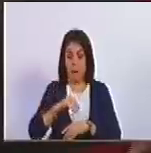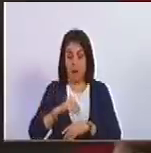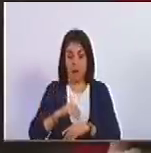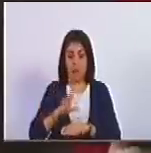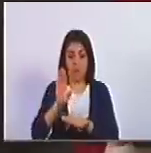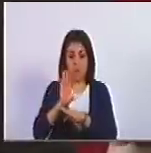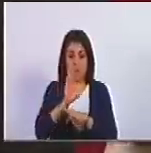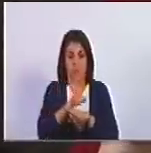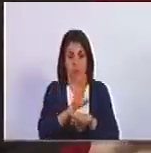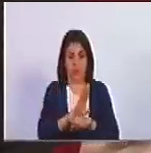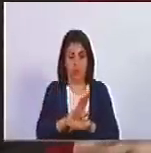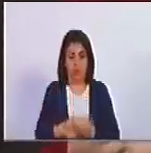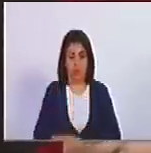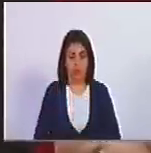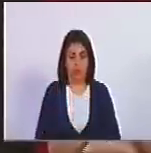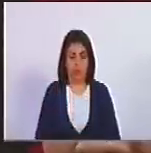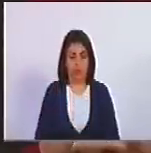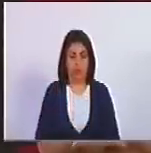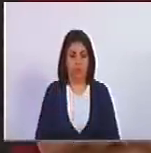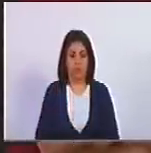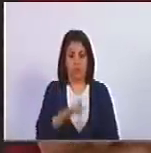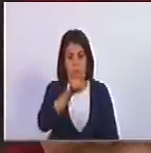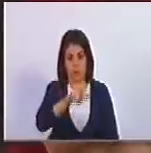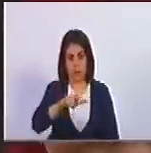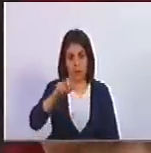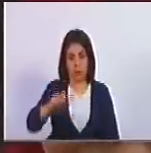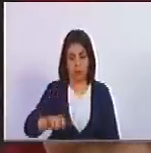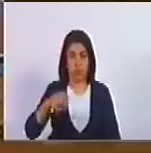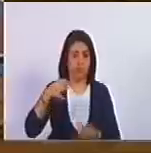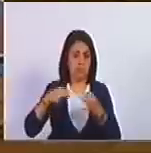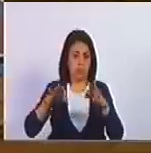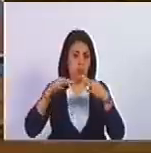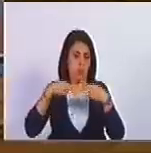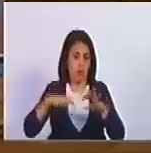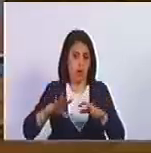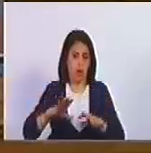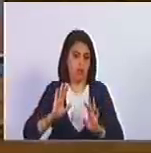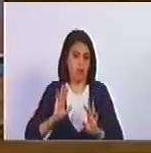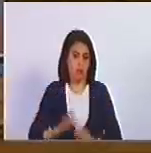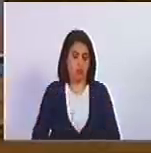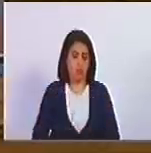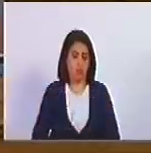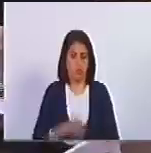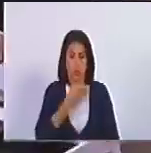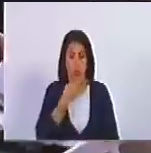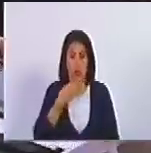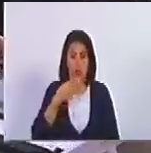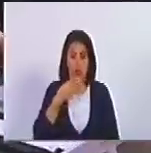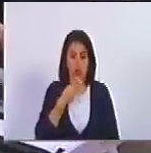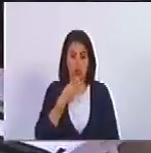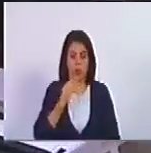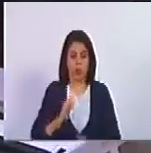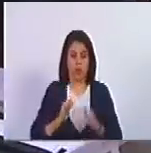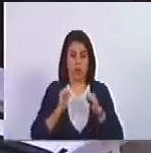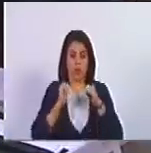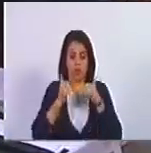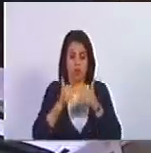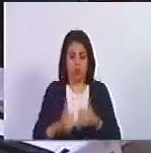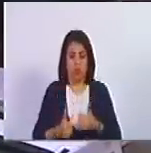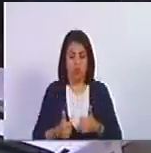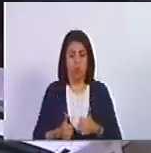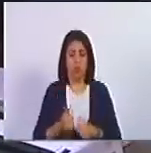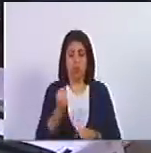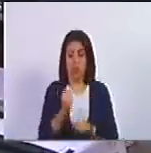a proteger a el ciudadano y la ciudadana de a pie, al joven que inicia